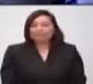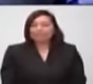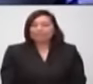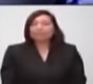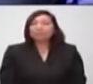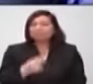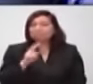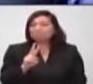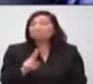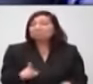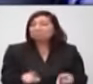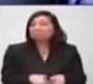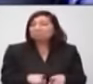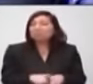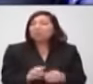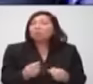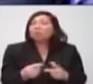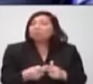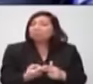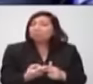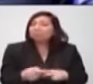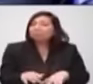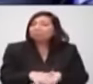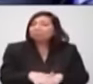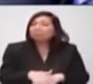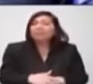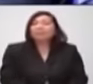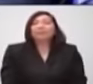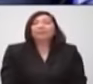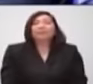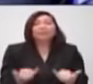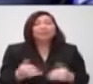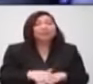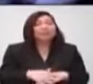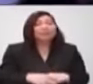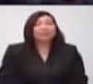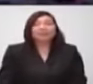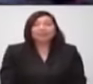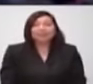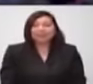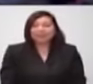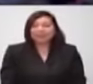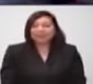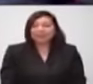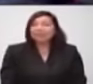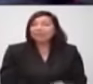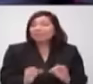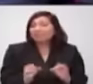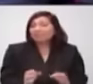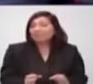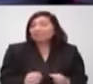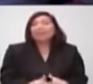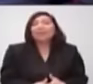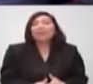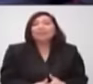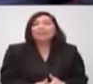Hemos visto también cómo empezó la gestión, la actual gestión. Si